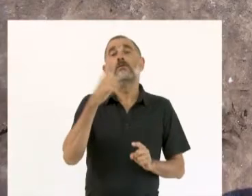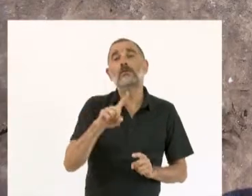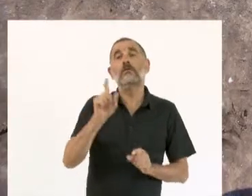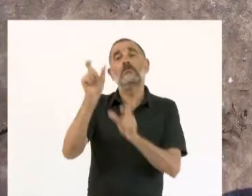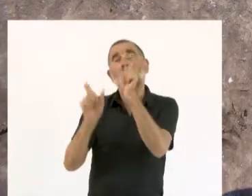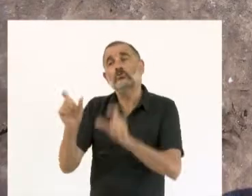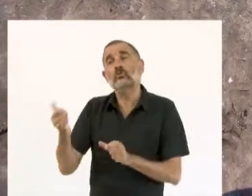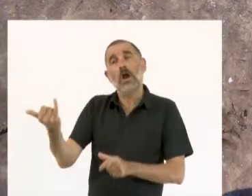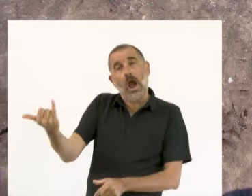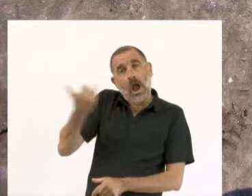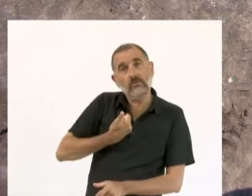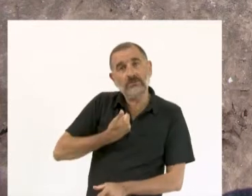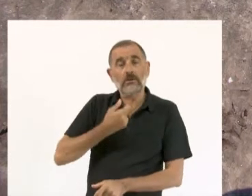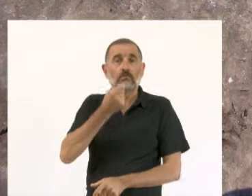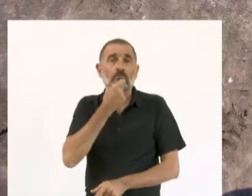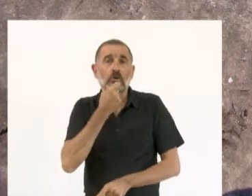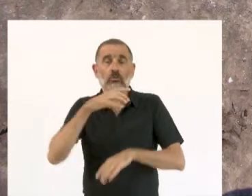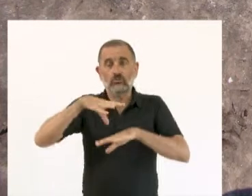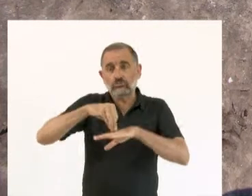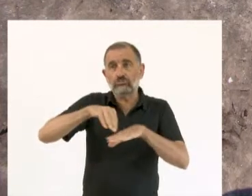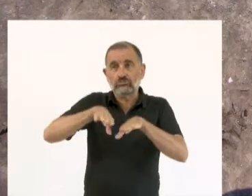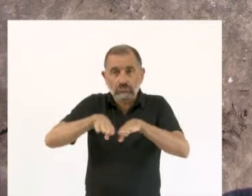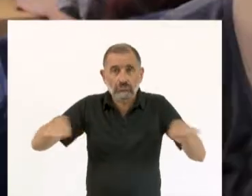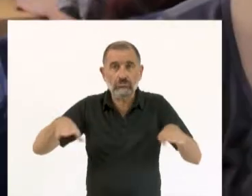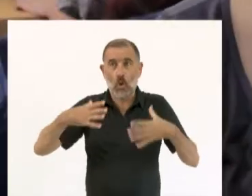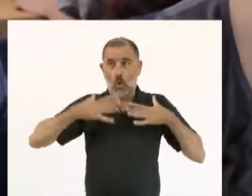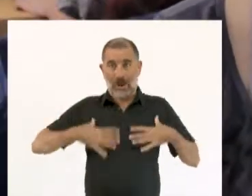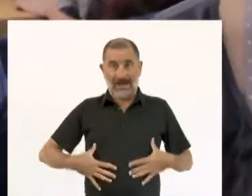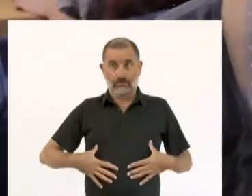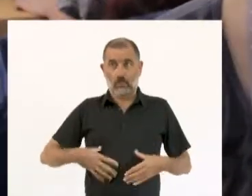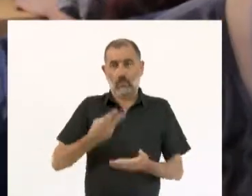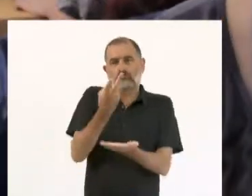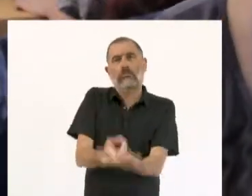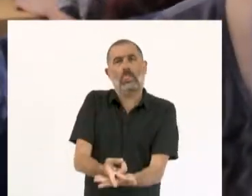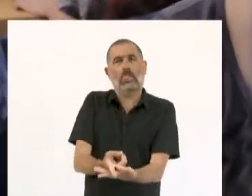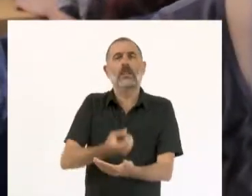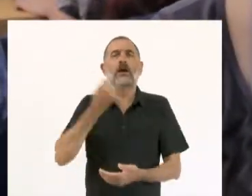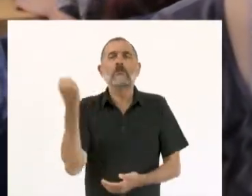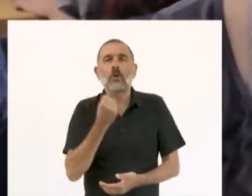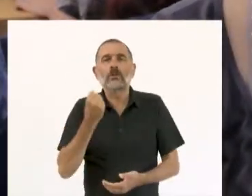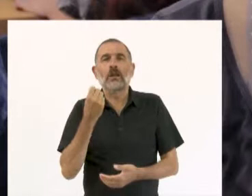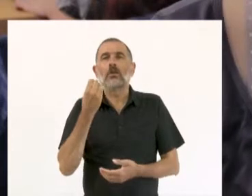algún material asociado es sumamente importante para poder contextualizar